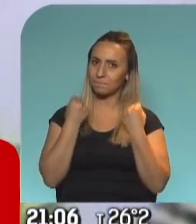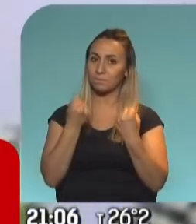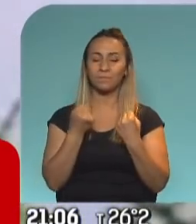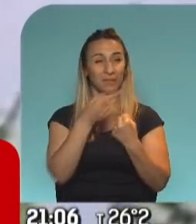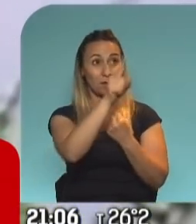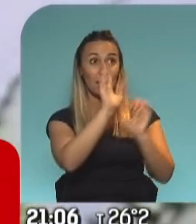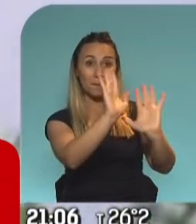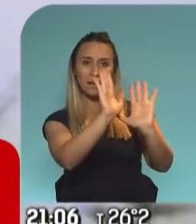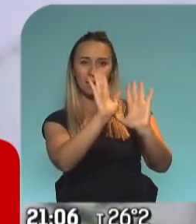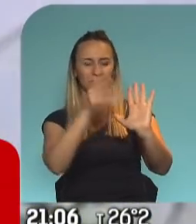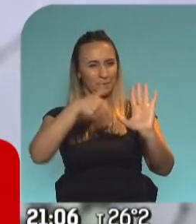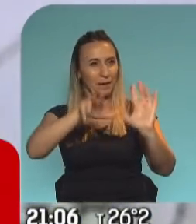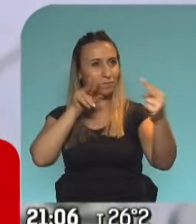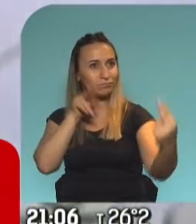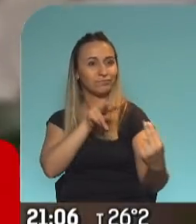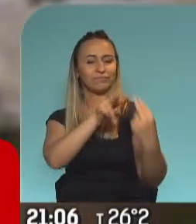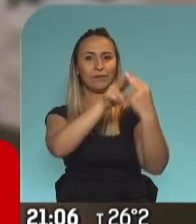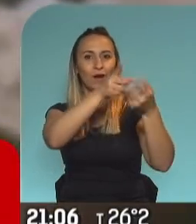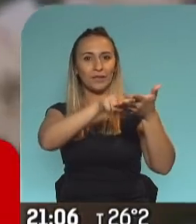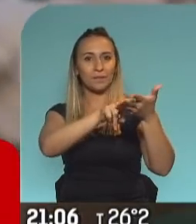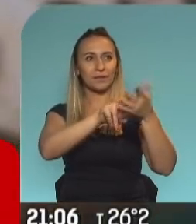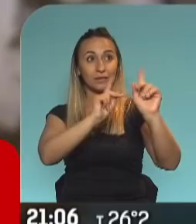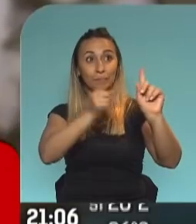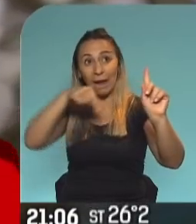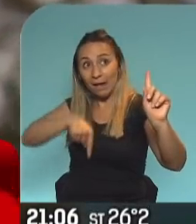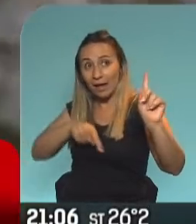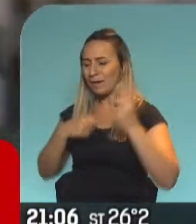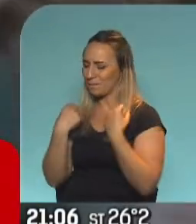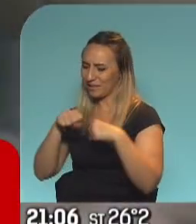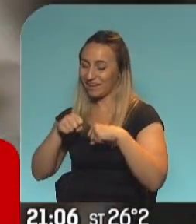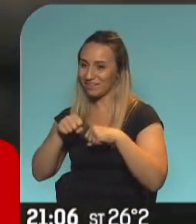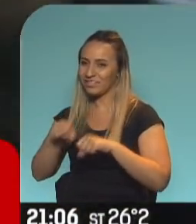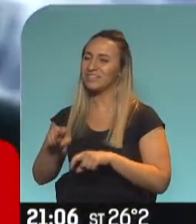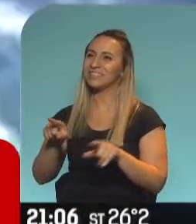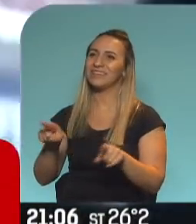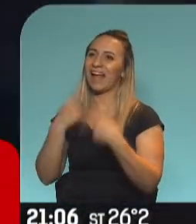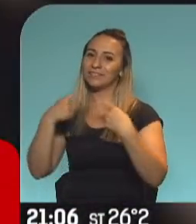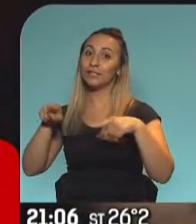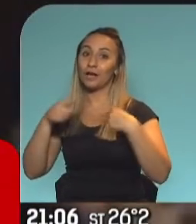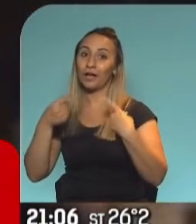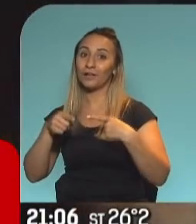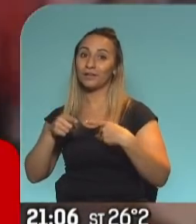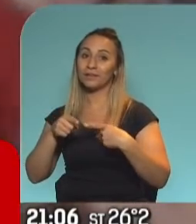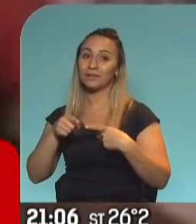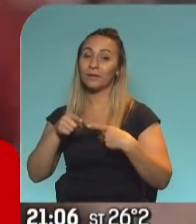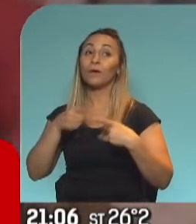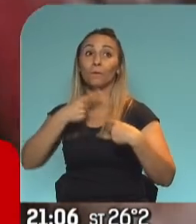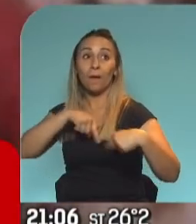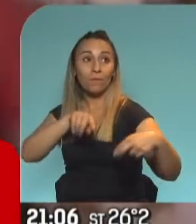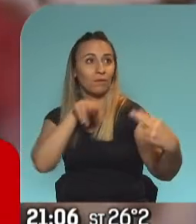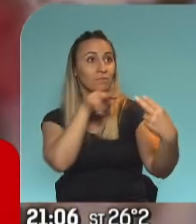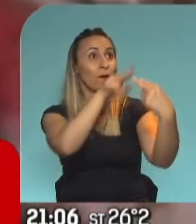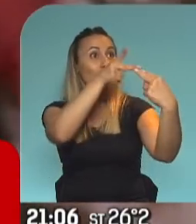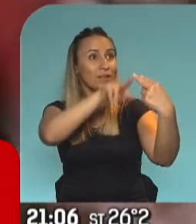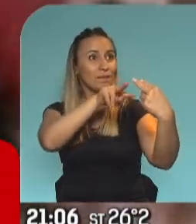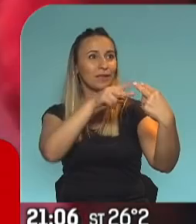ahí, ya nos vamos a ver. Mientras voy practicando "¿Y cómo es él?", para que cuando te vea la volvamos a cantar